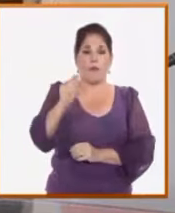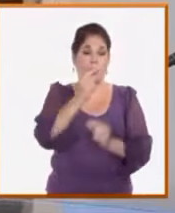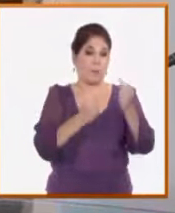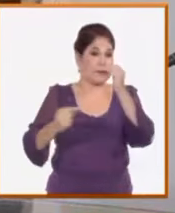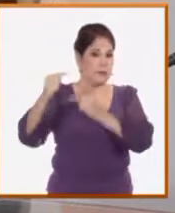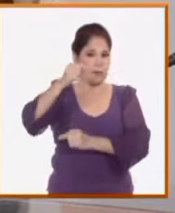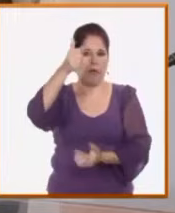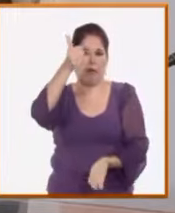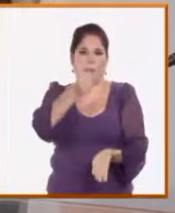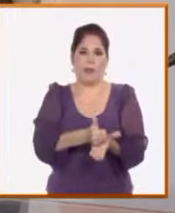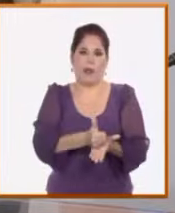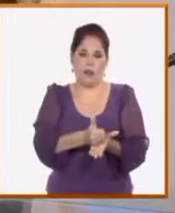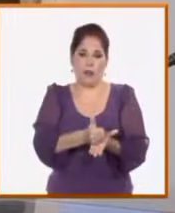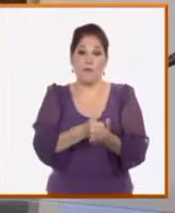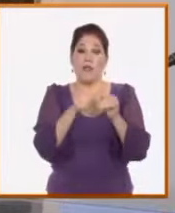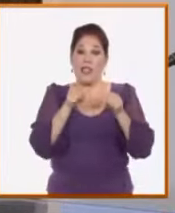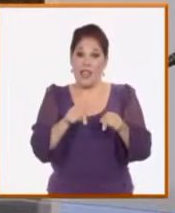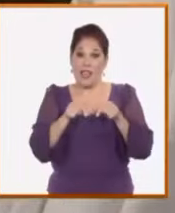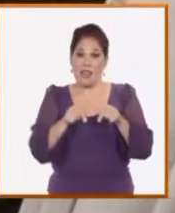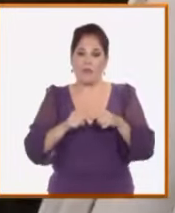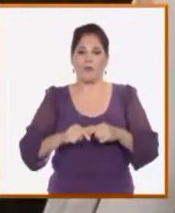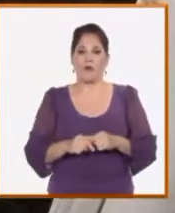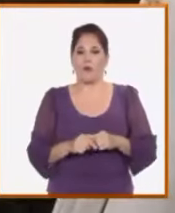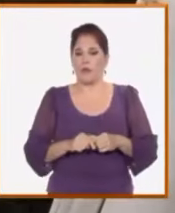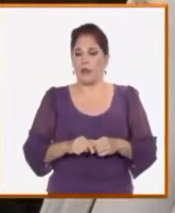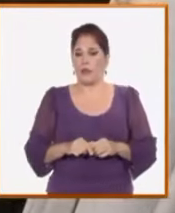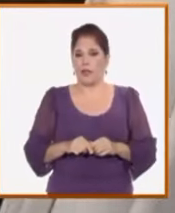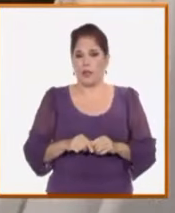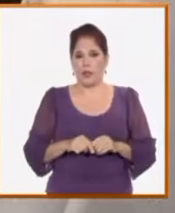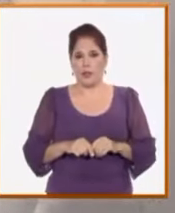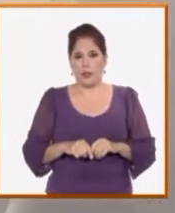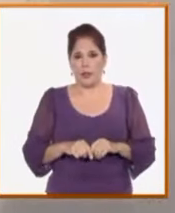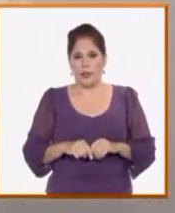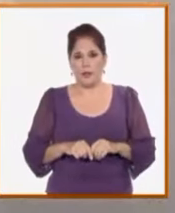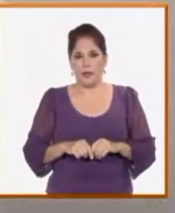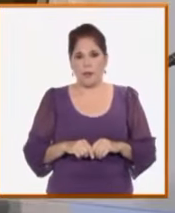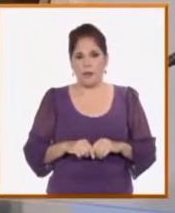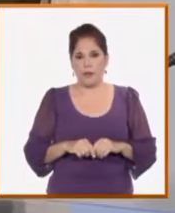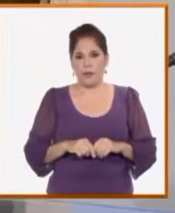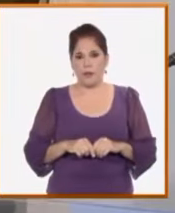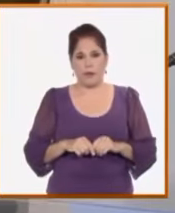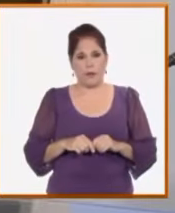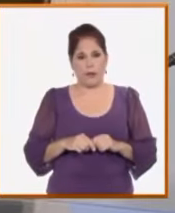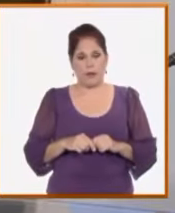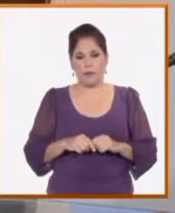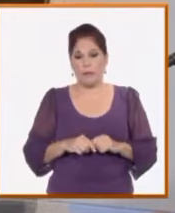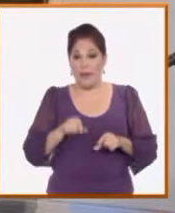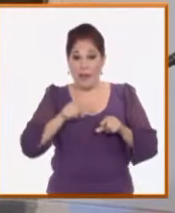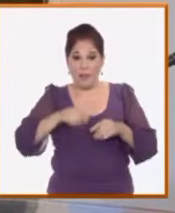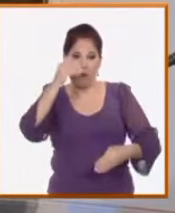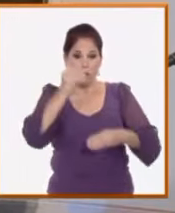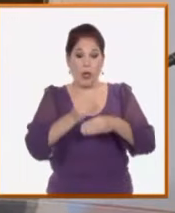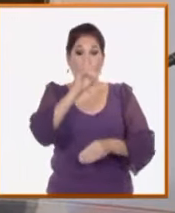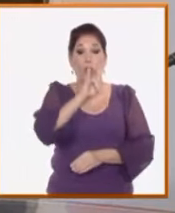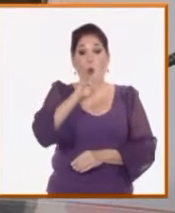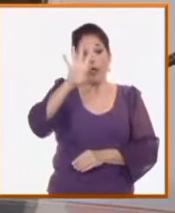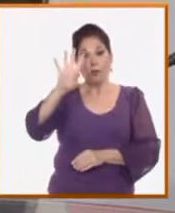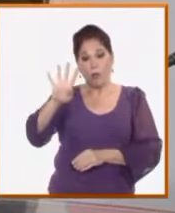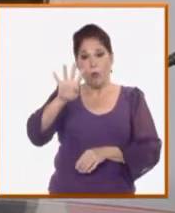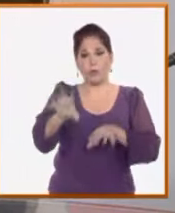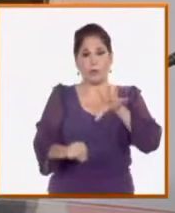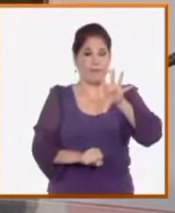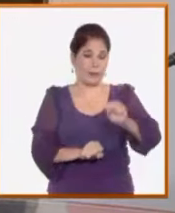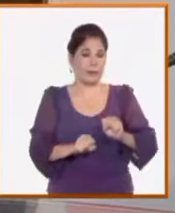hacia la capital eso permitió es lo hemos visto en los cruces entre provincias entre provincias eso permitió obstaculizar 94 operaciones de